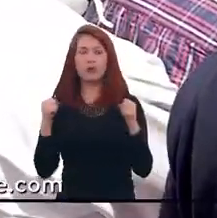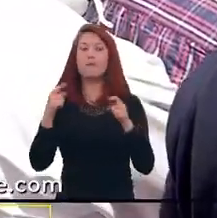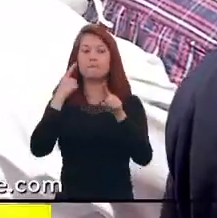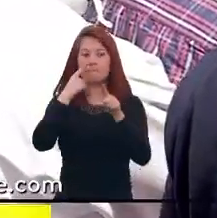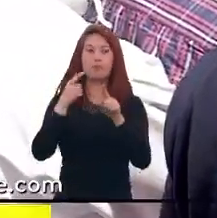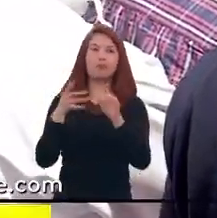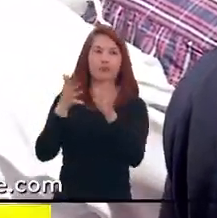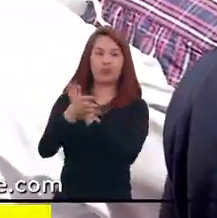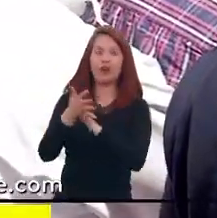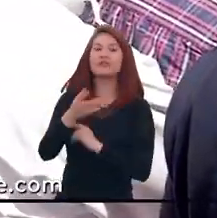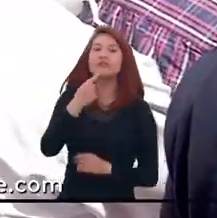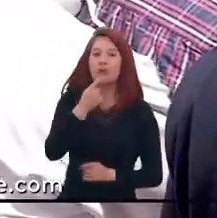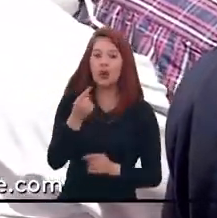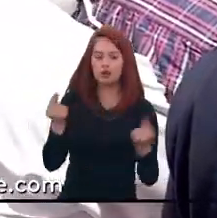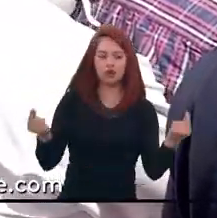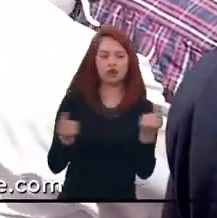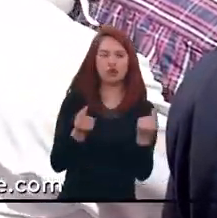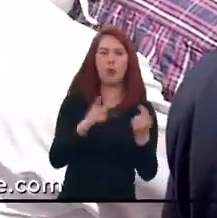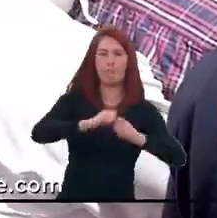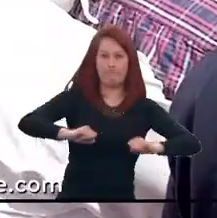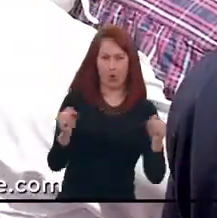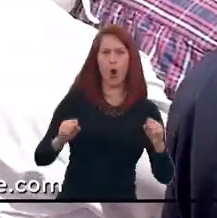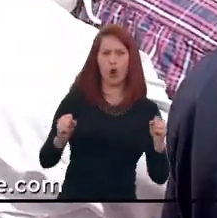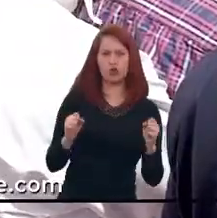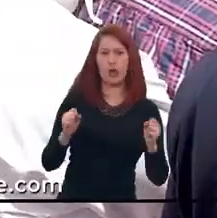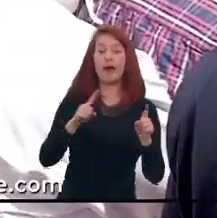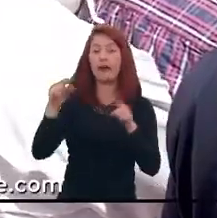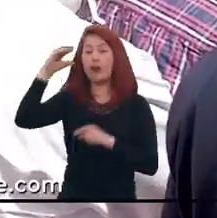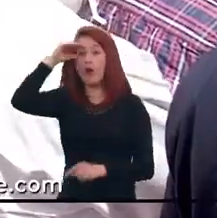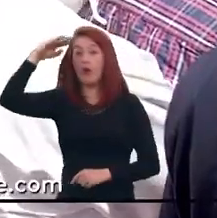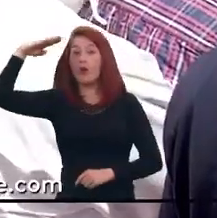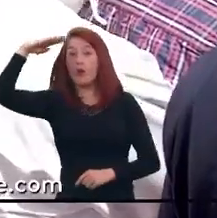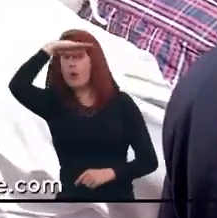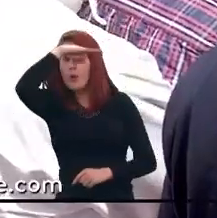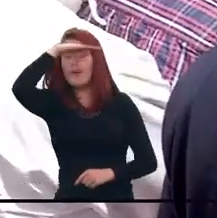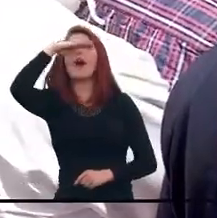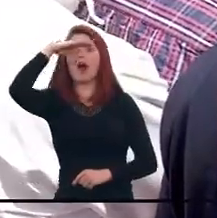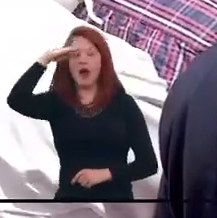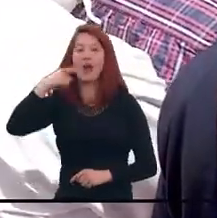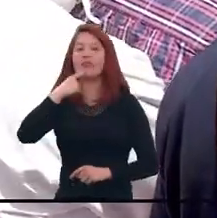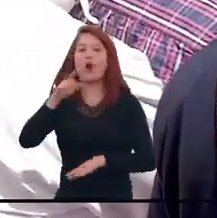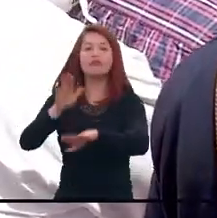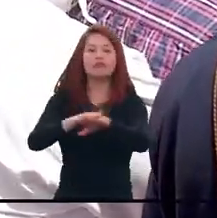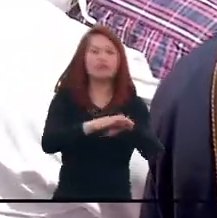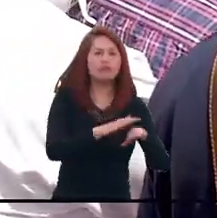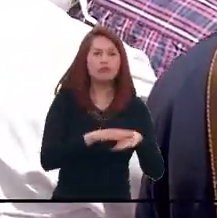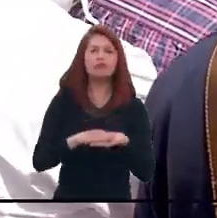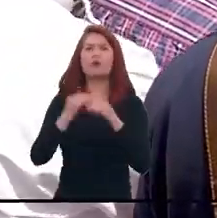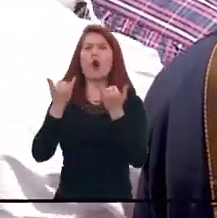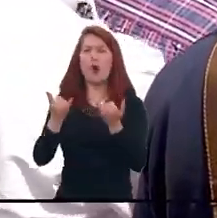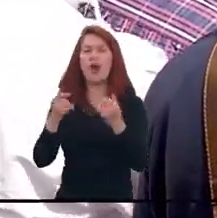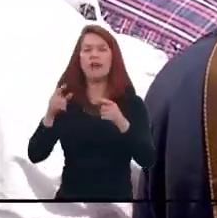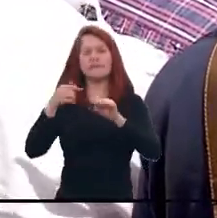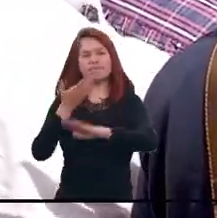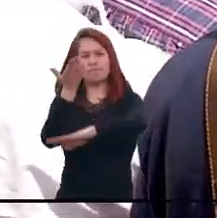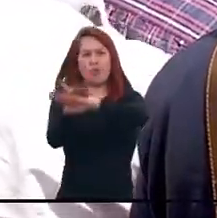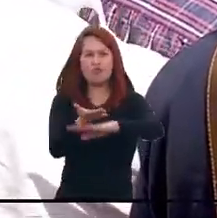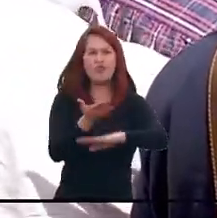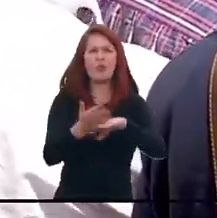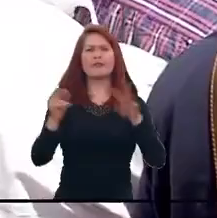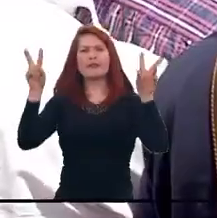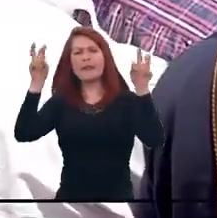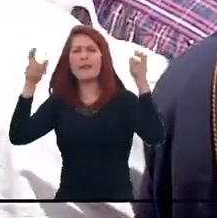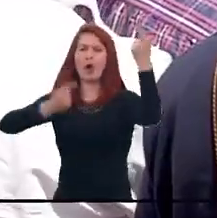un vecino sus padres, a la ciudad de Bogotá, abuelos, el candidato del Pacto Histórico adelanta su agenda. Ha hablado de las cambio, propuestas en